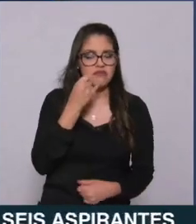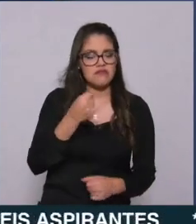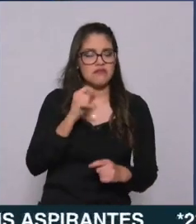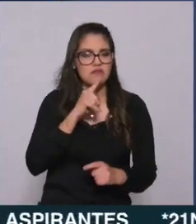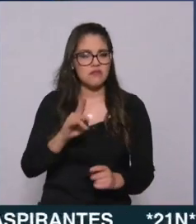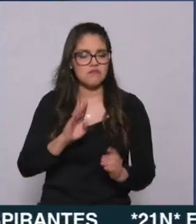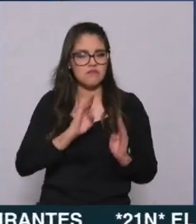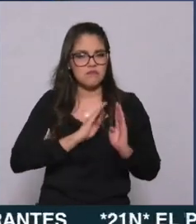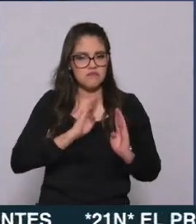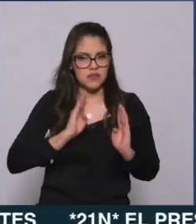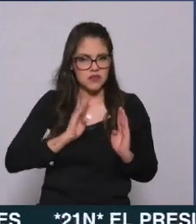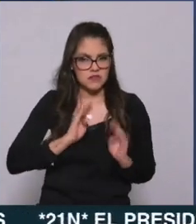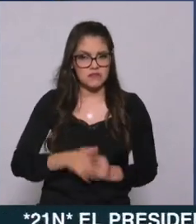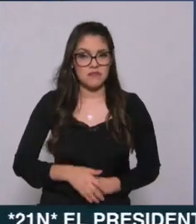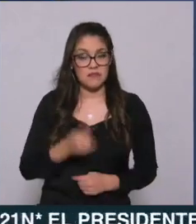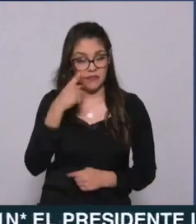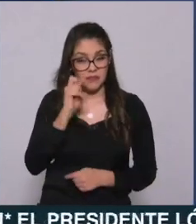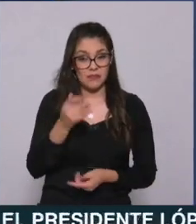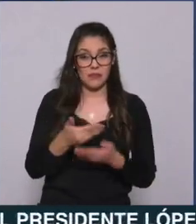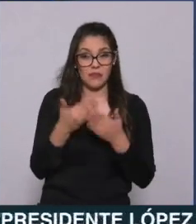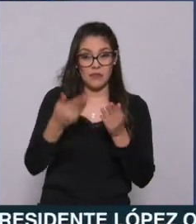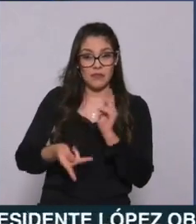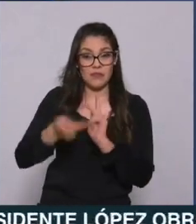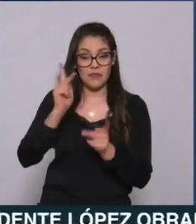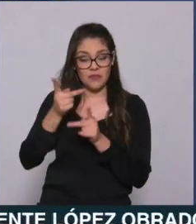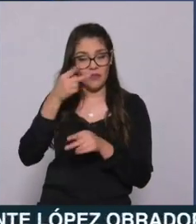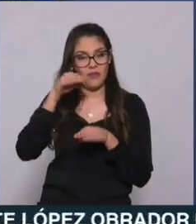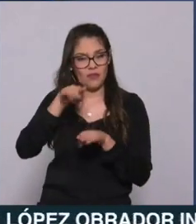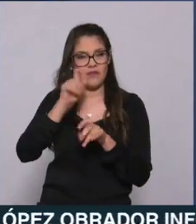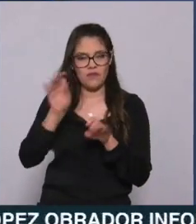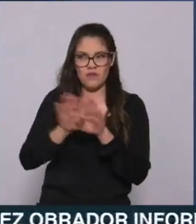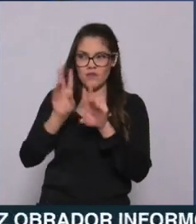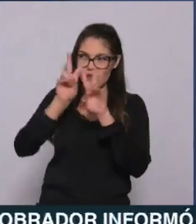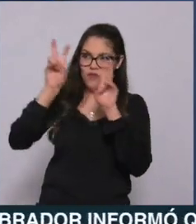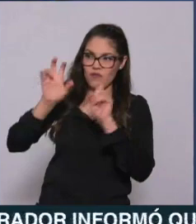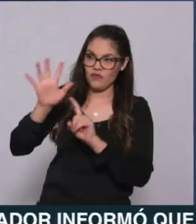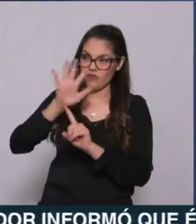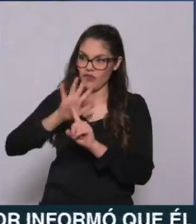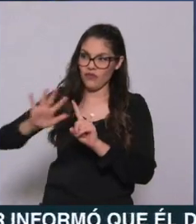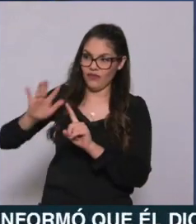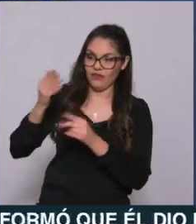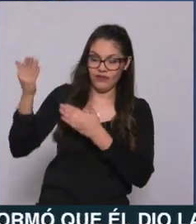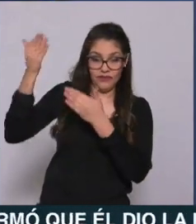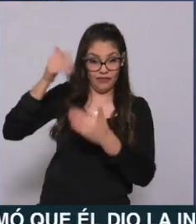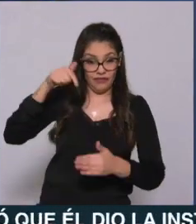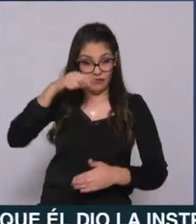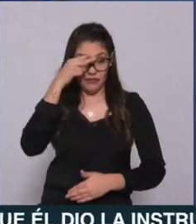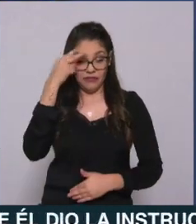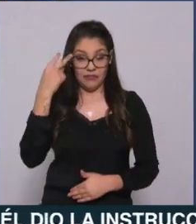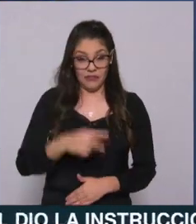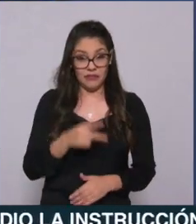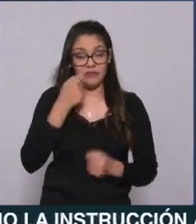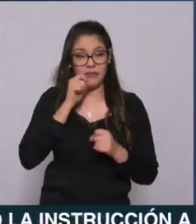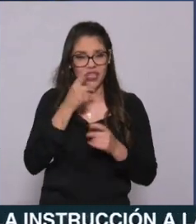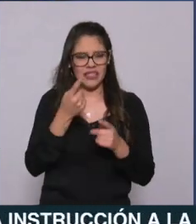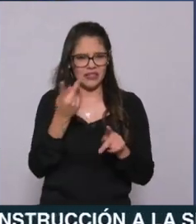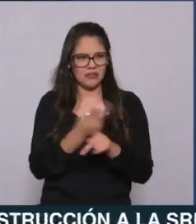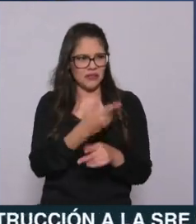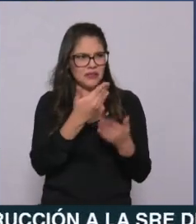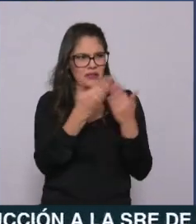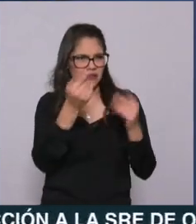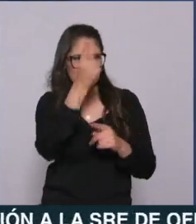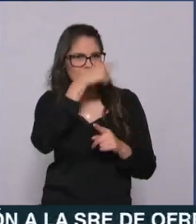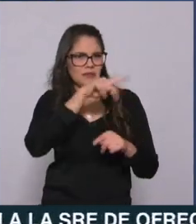Y justo para hablarnos de la situación de Evo Morales en México, del contexto que rodea su llegada a nuestro país y de la situación actual en Bolivia,